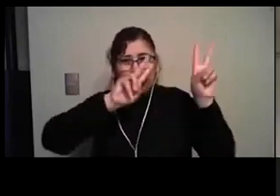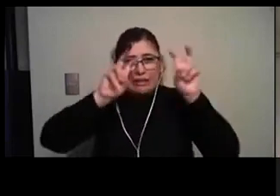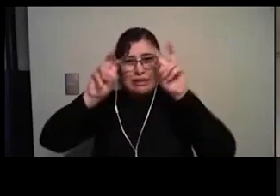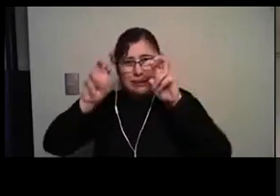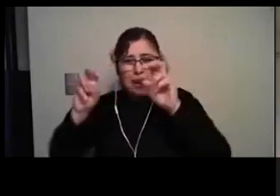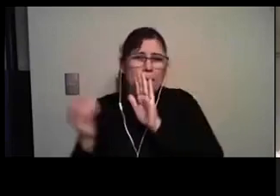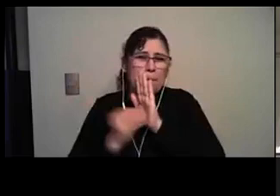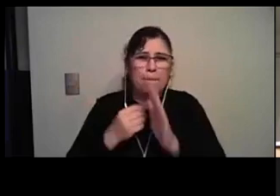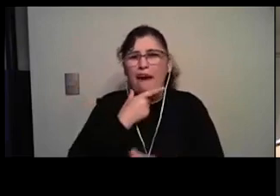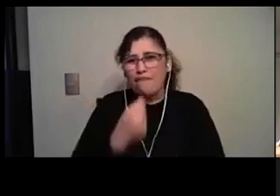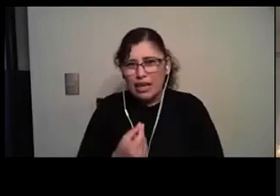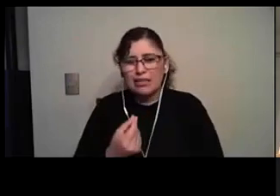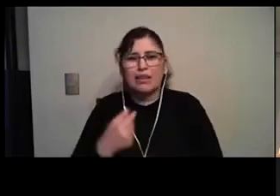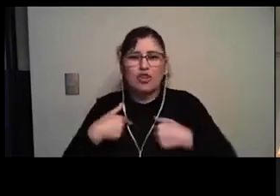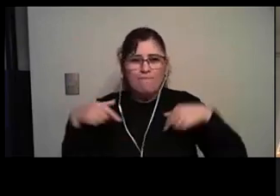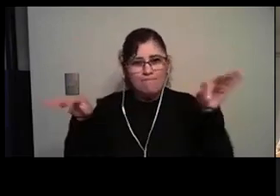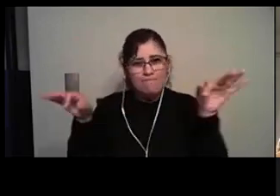de poder entender posible, ¿ok?